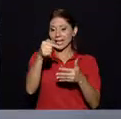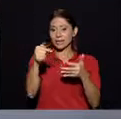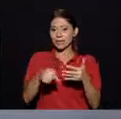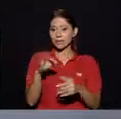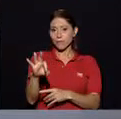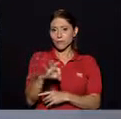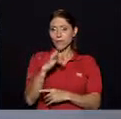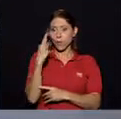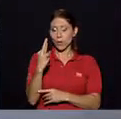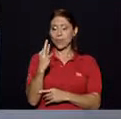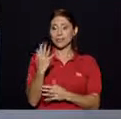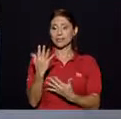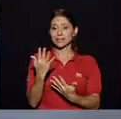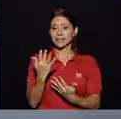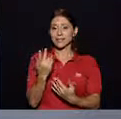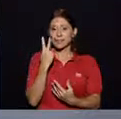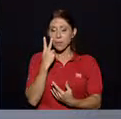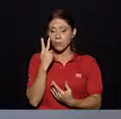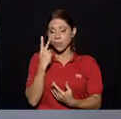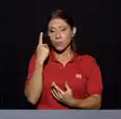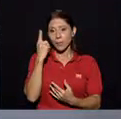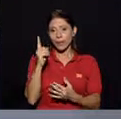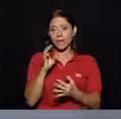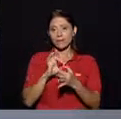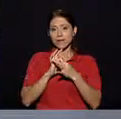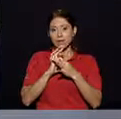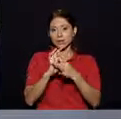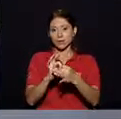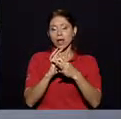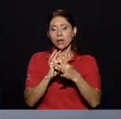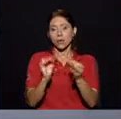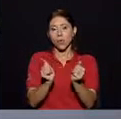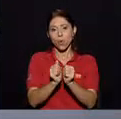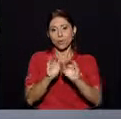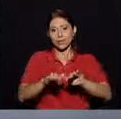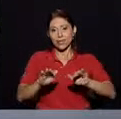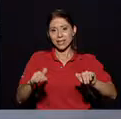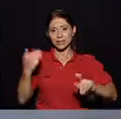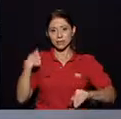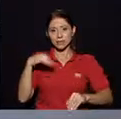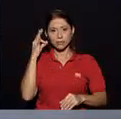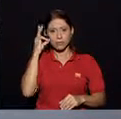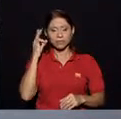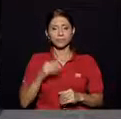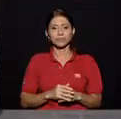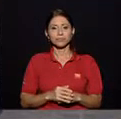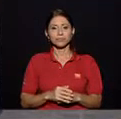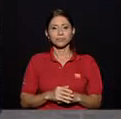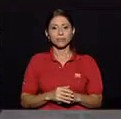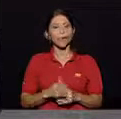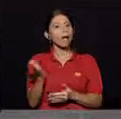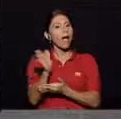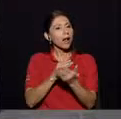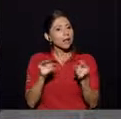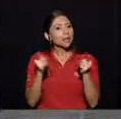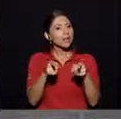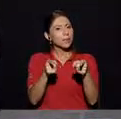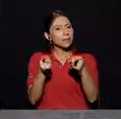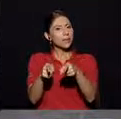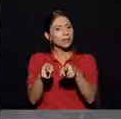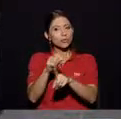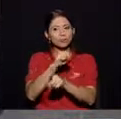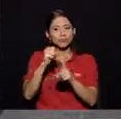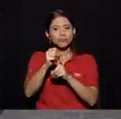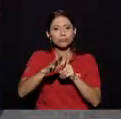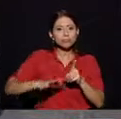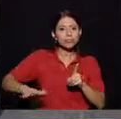estas formas agresivas que estamos utilizando para relacionarnos con los niños y niñas. Algo está pasando en una